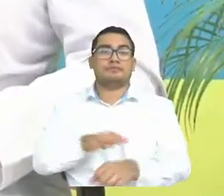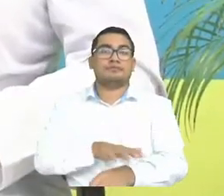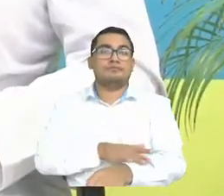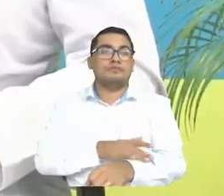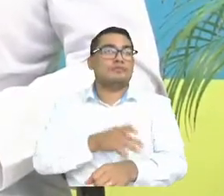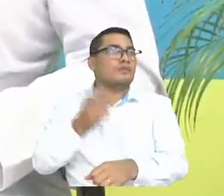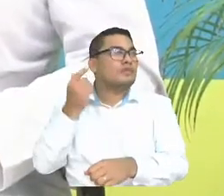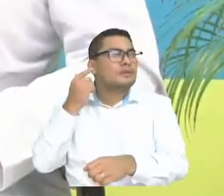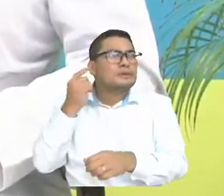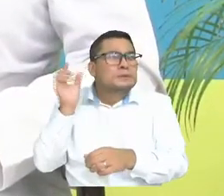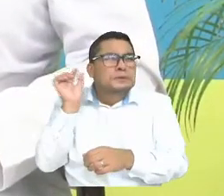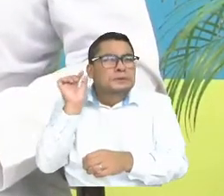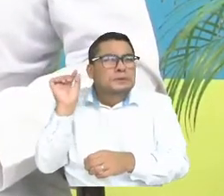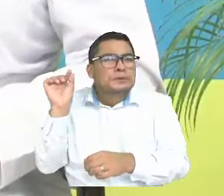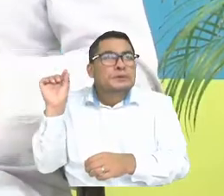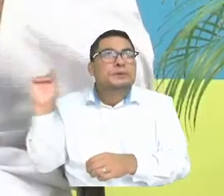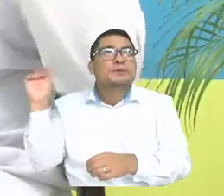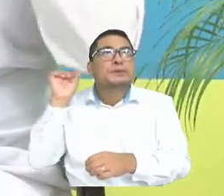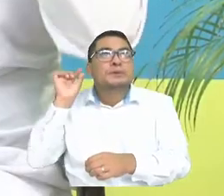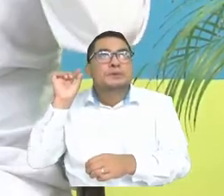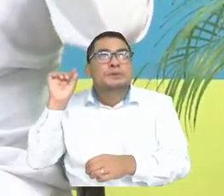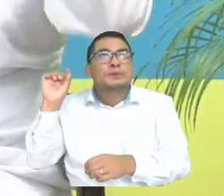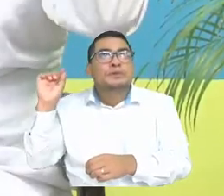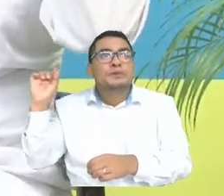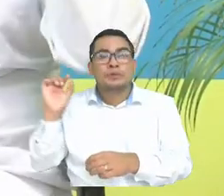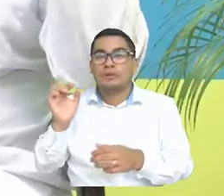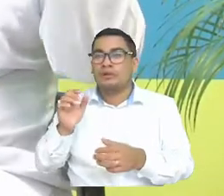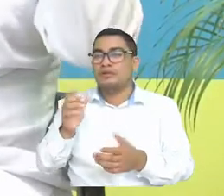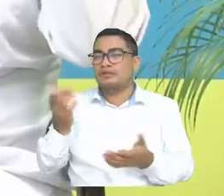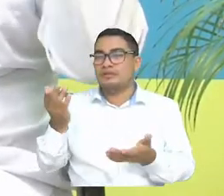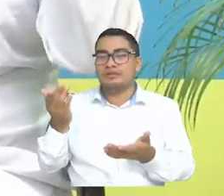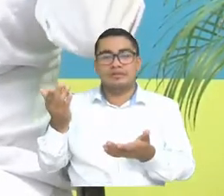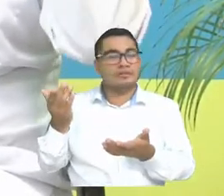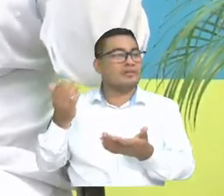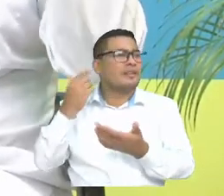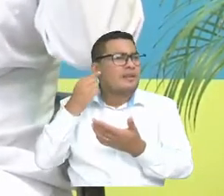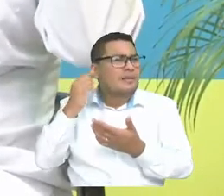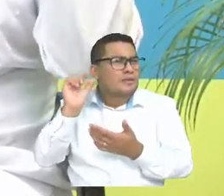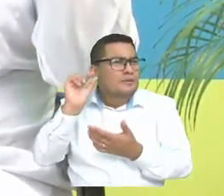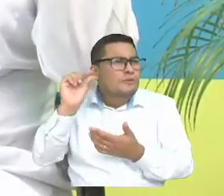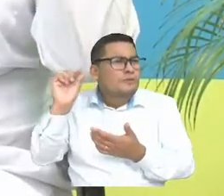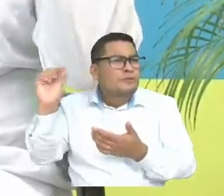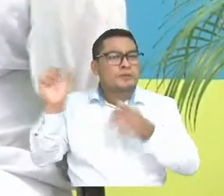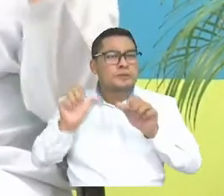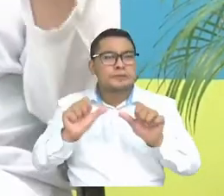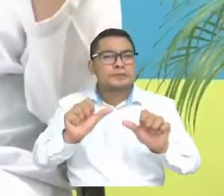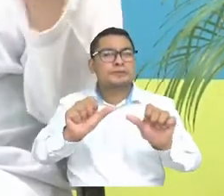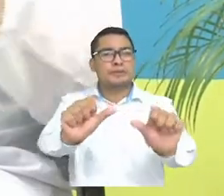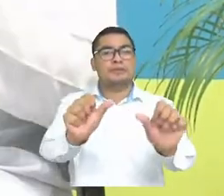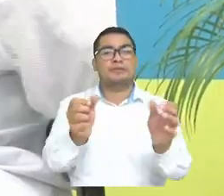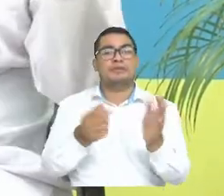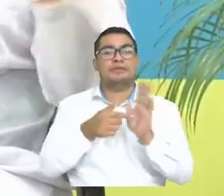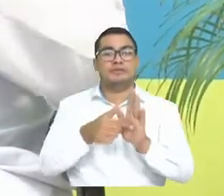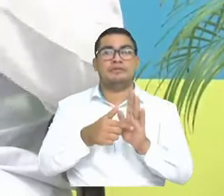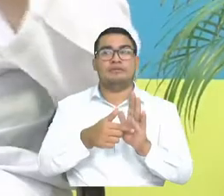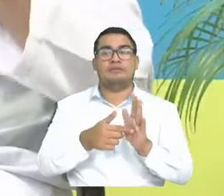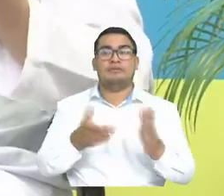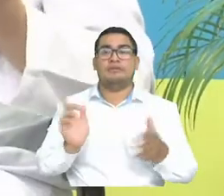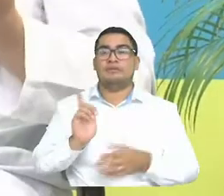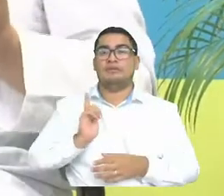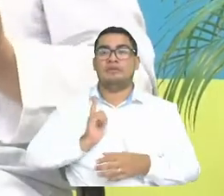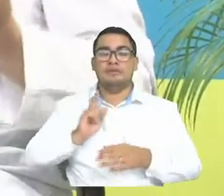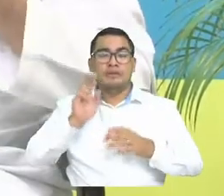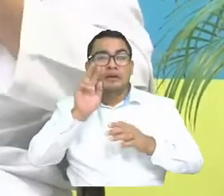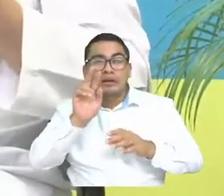zumbido, ¿verdad? Se escucha aquel zumbido en el oído y es constante el zumbido, entonces empieza a presentar